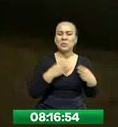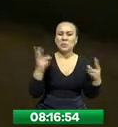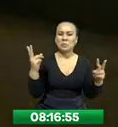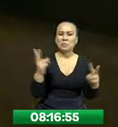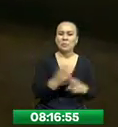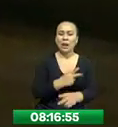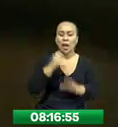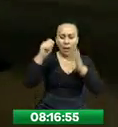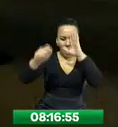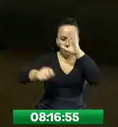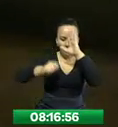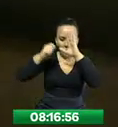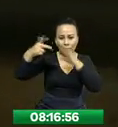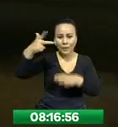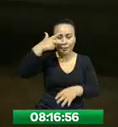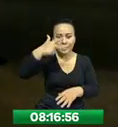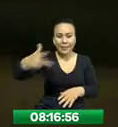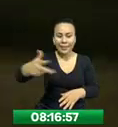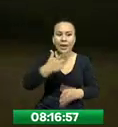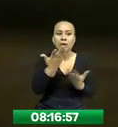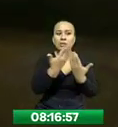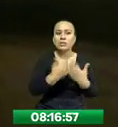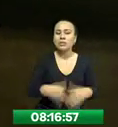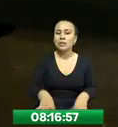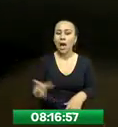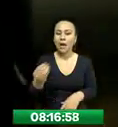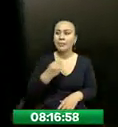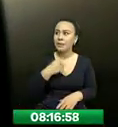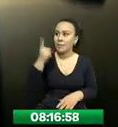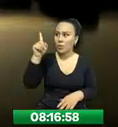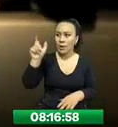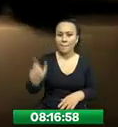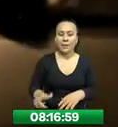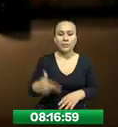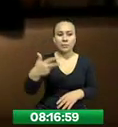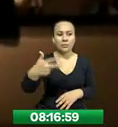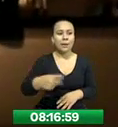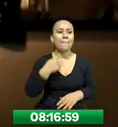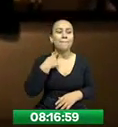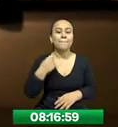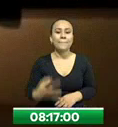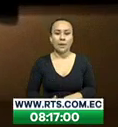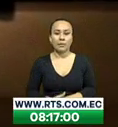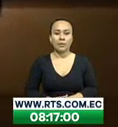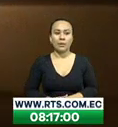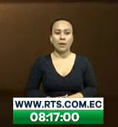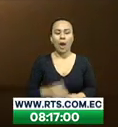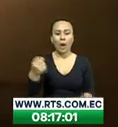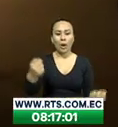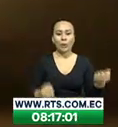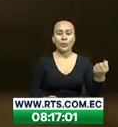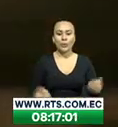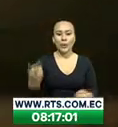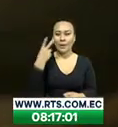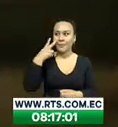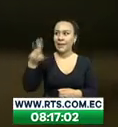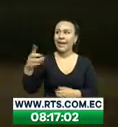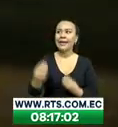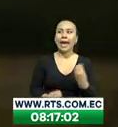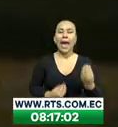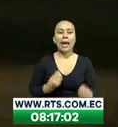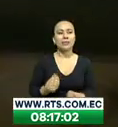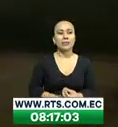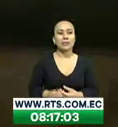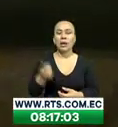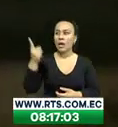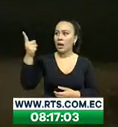videos grabados. El que tenemos aquí es el de una persona perjudicada. El conductor de este vehículo se dedica a realizar